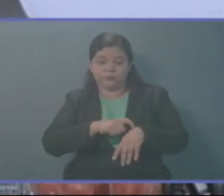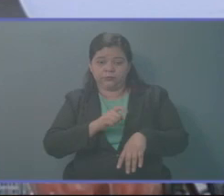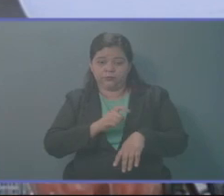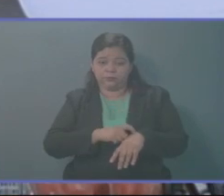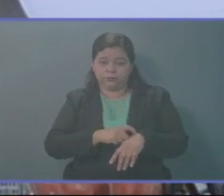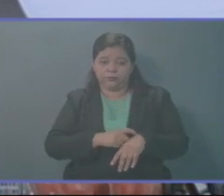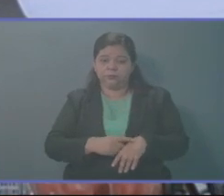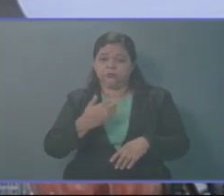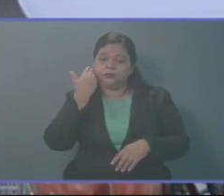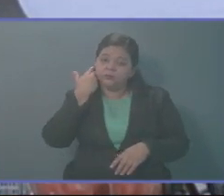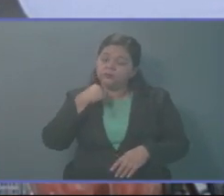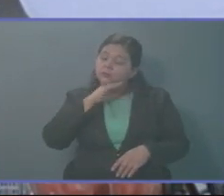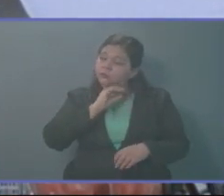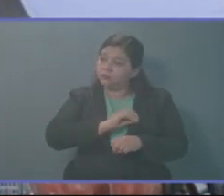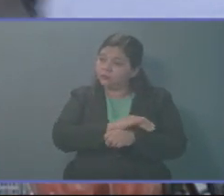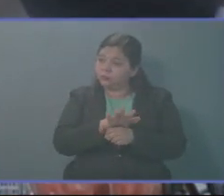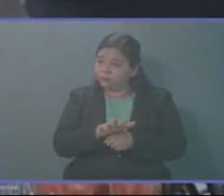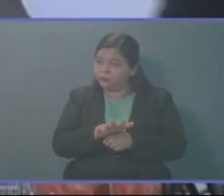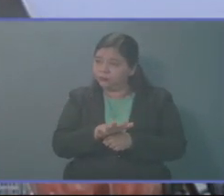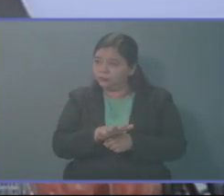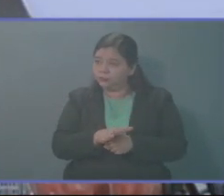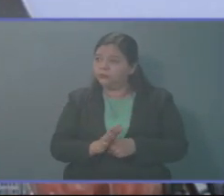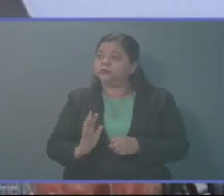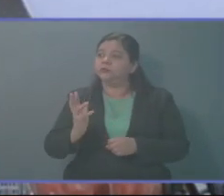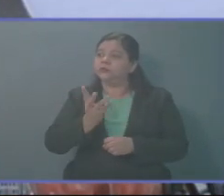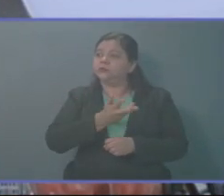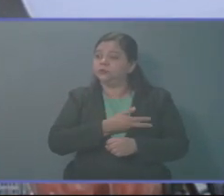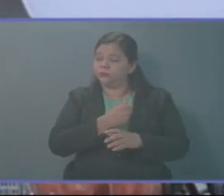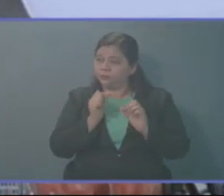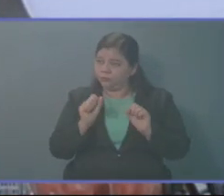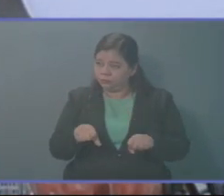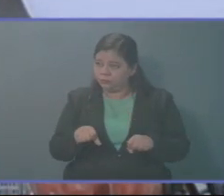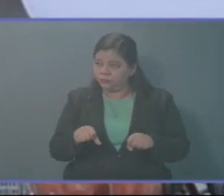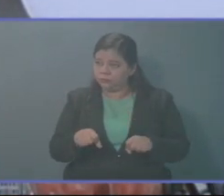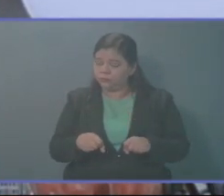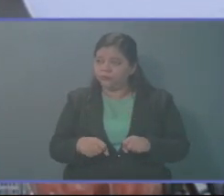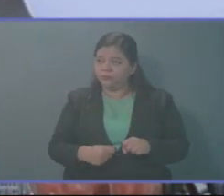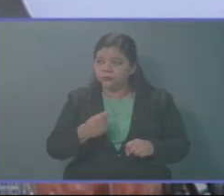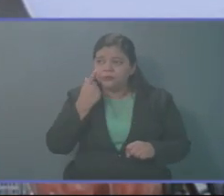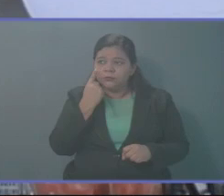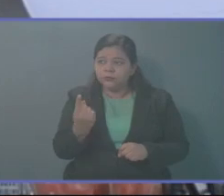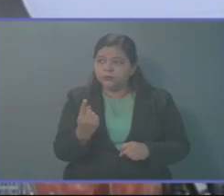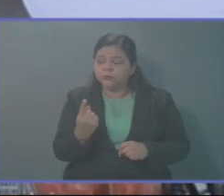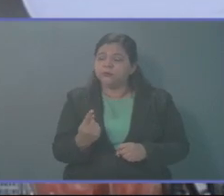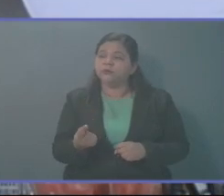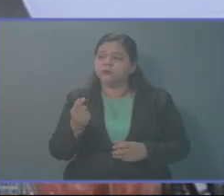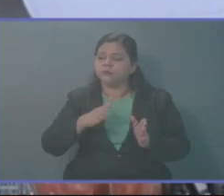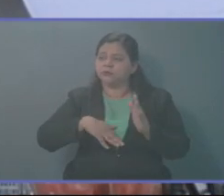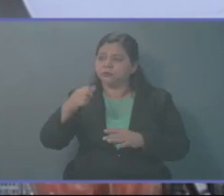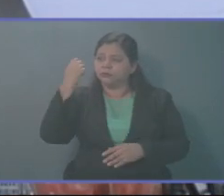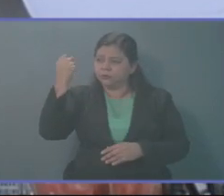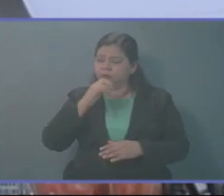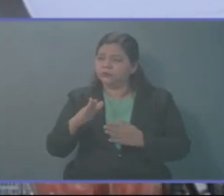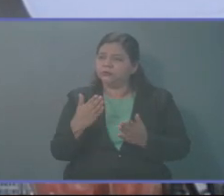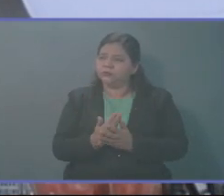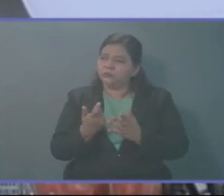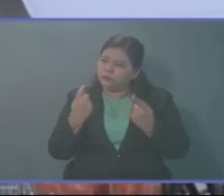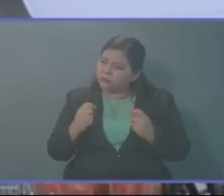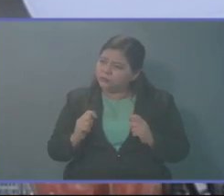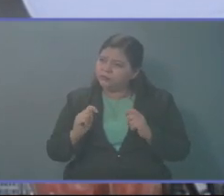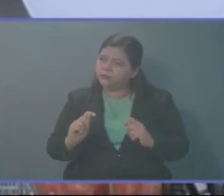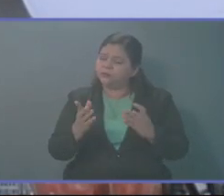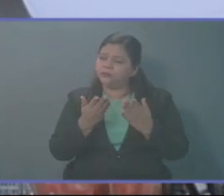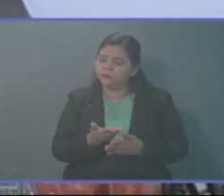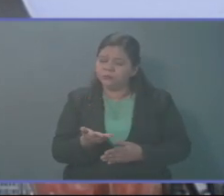de esta pandemia, debemos de ordenarnos definitivamente y de ir tratando de hacer las cosas